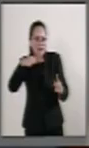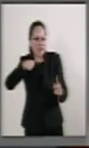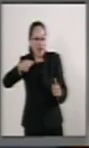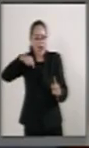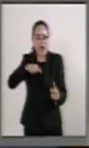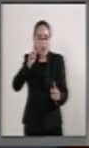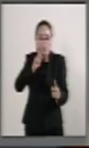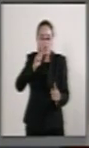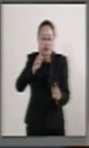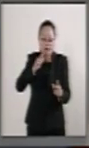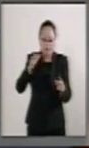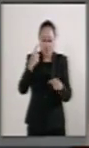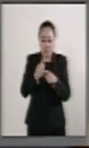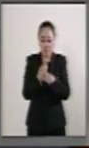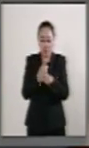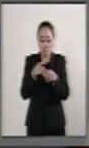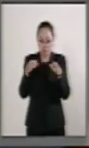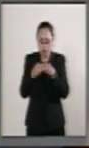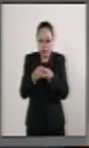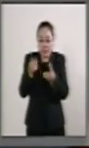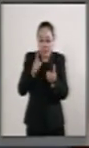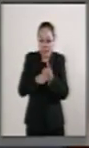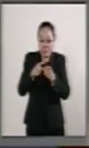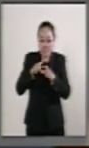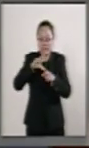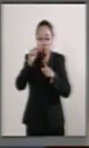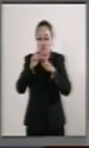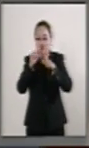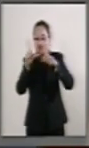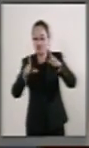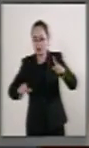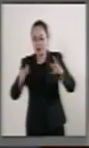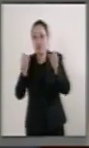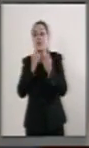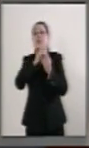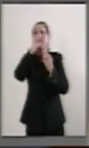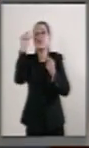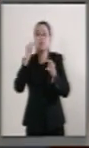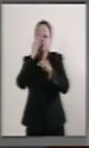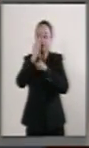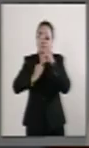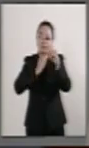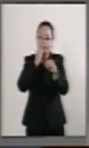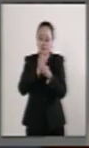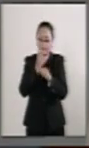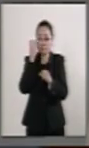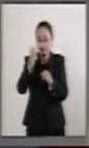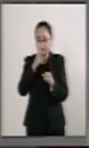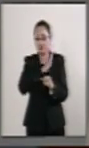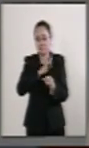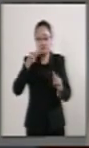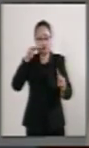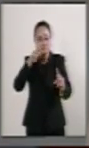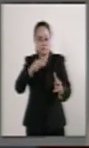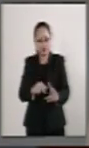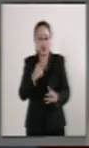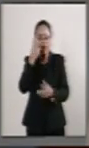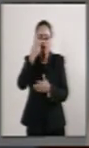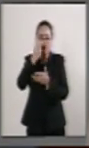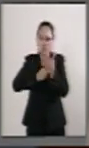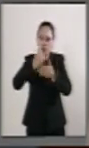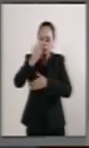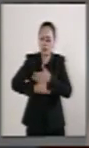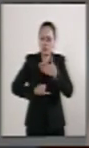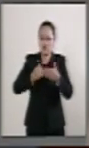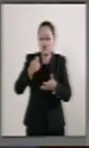hacia lo nacional y también de lo internacional, que son proyectos de